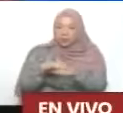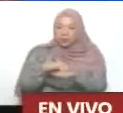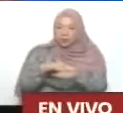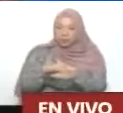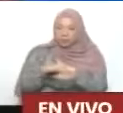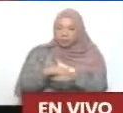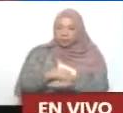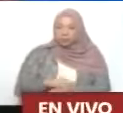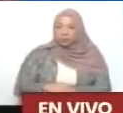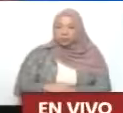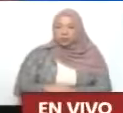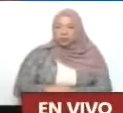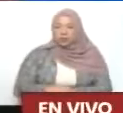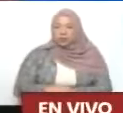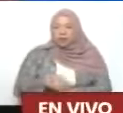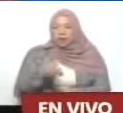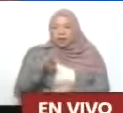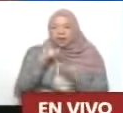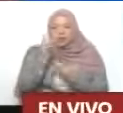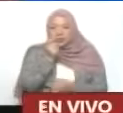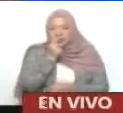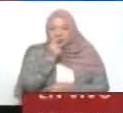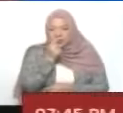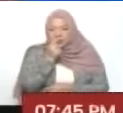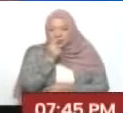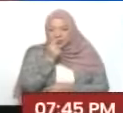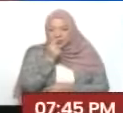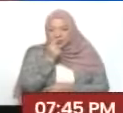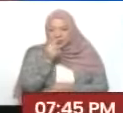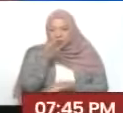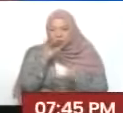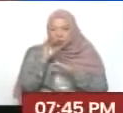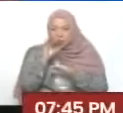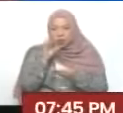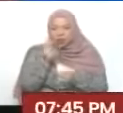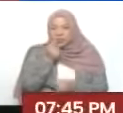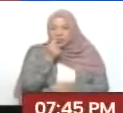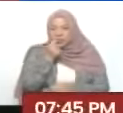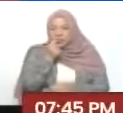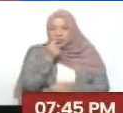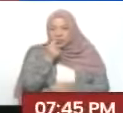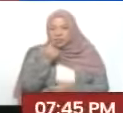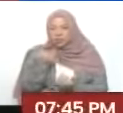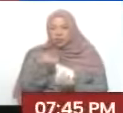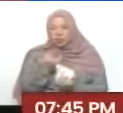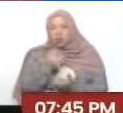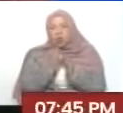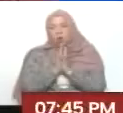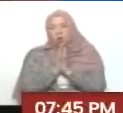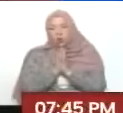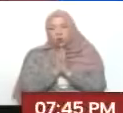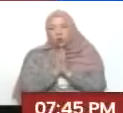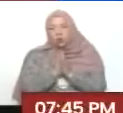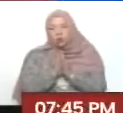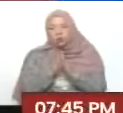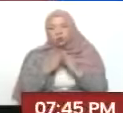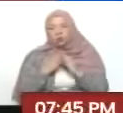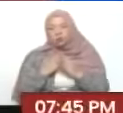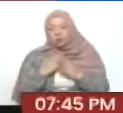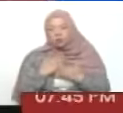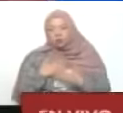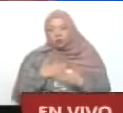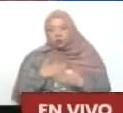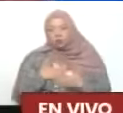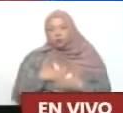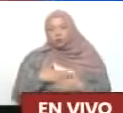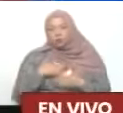si me aceptas un jugo verde. Claro. Un jugo verde cae bien a esta hora, porque te va serenando y